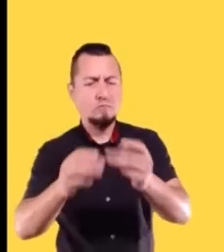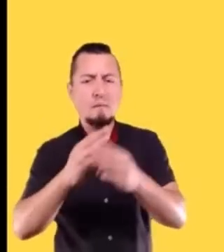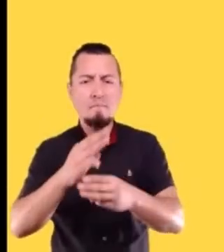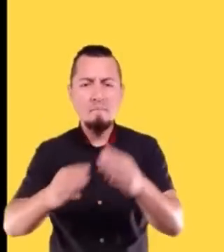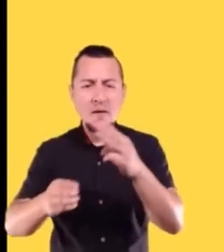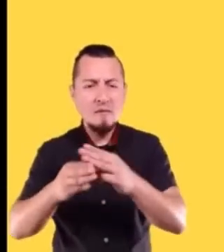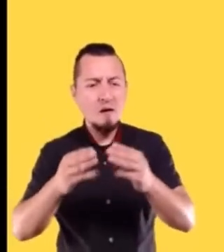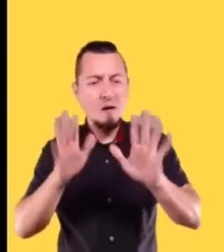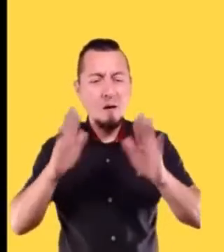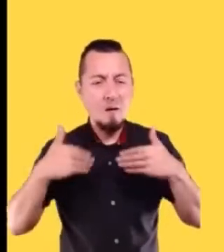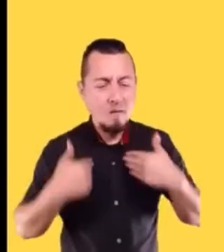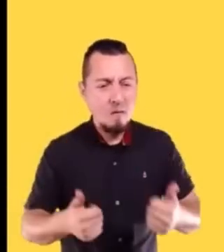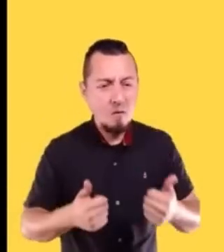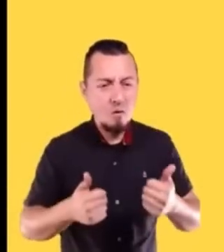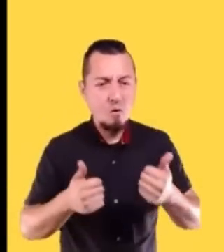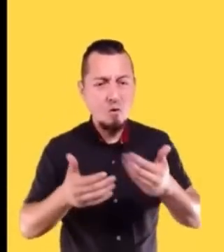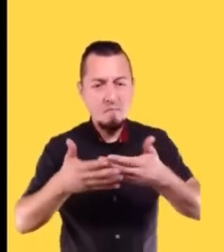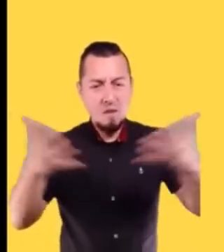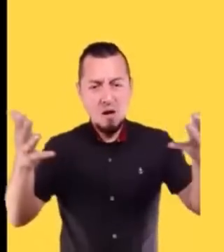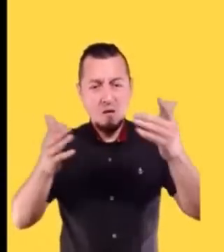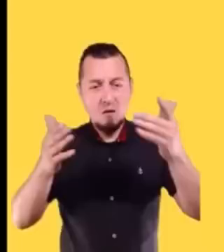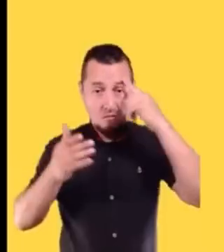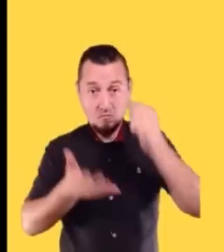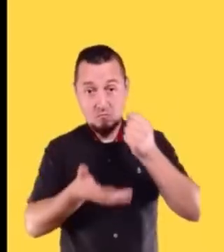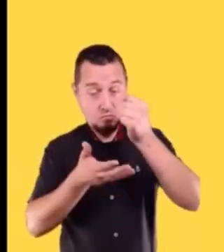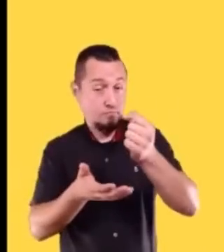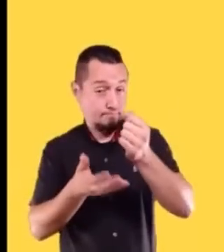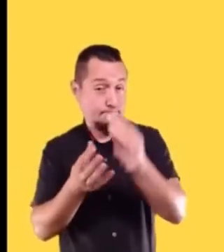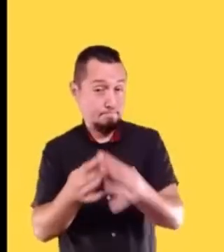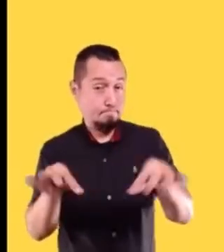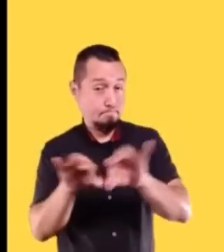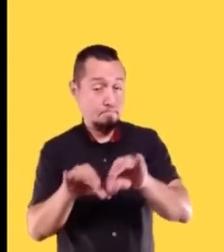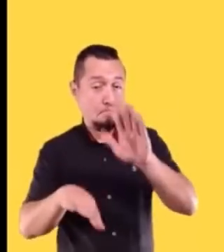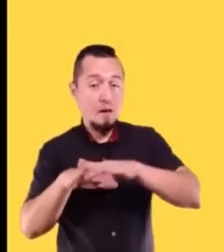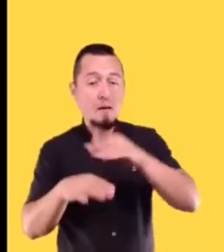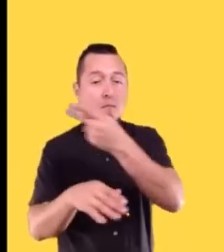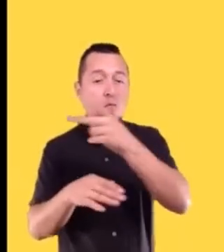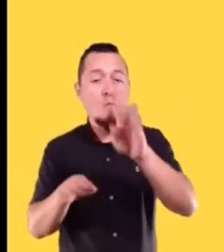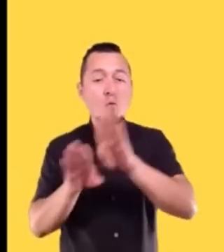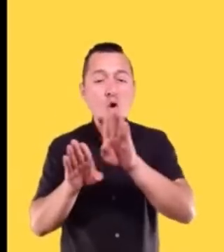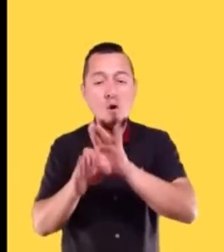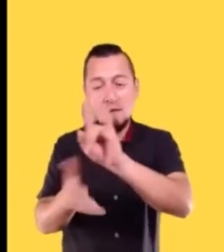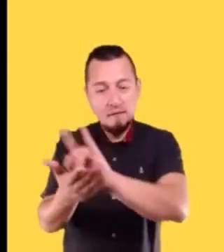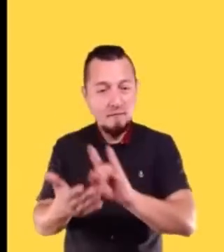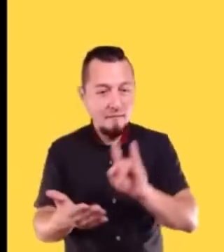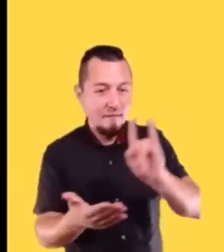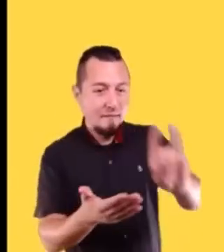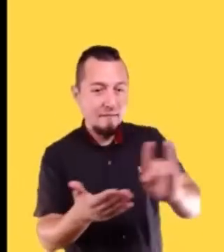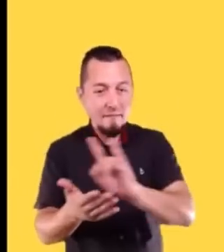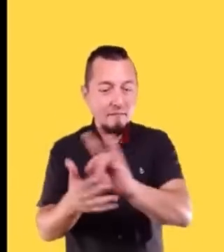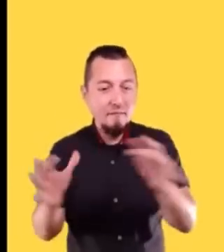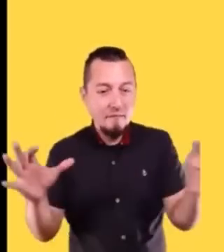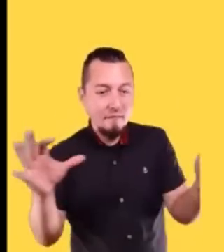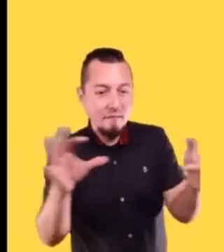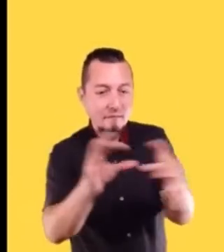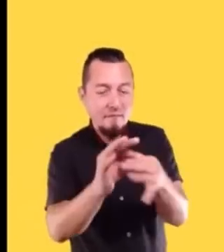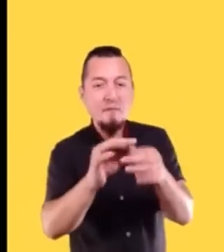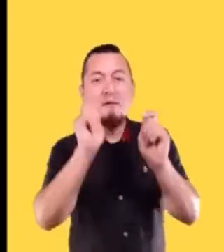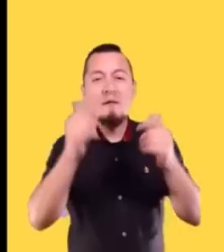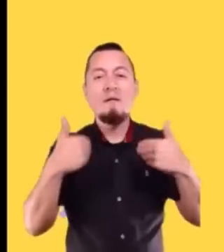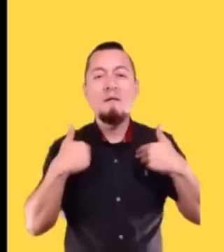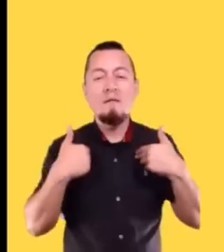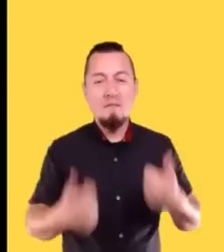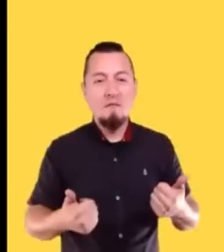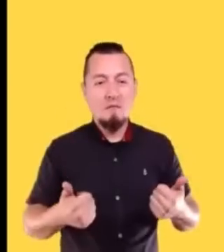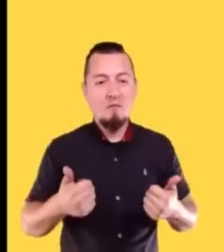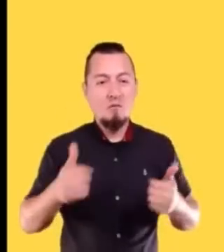en alto volumen con una inversión muy importante, para que también se tengan distintas aproximaciones, porque hay distintos canales